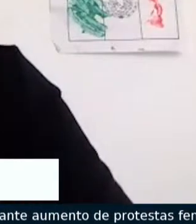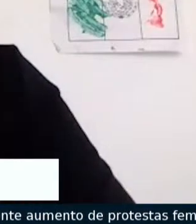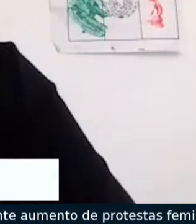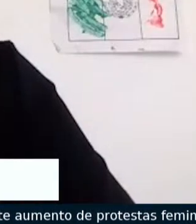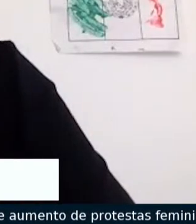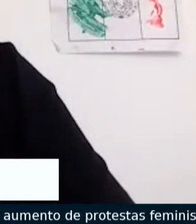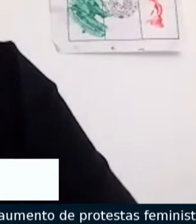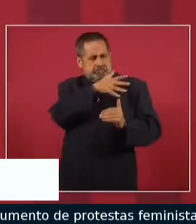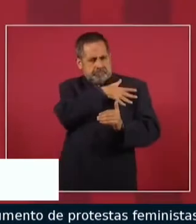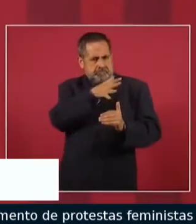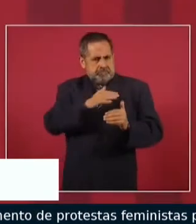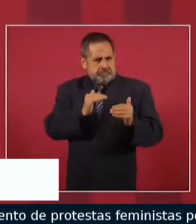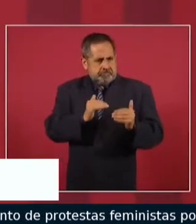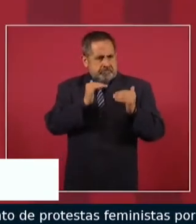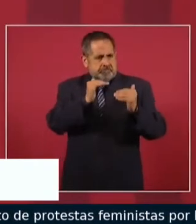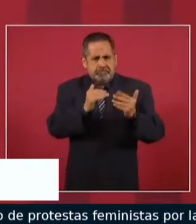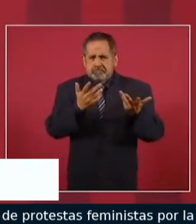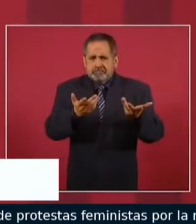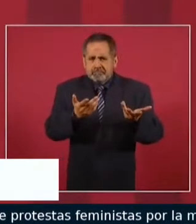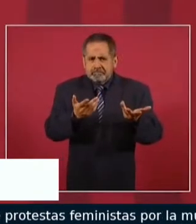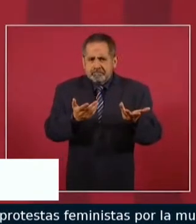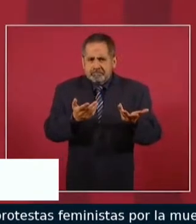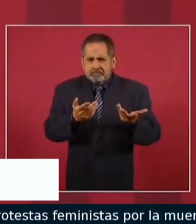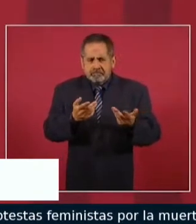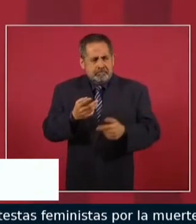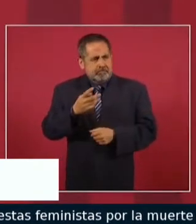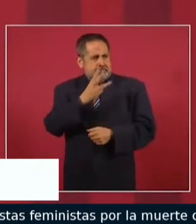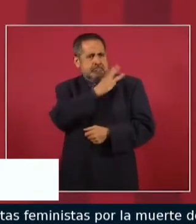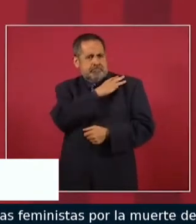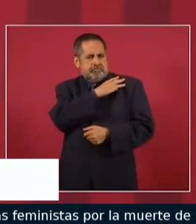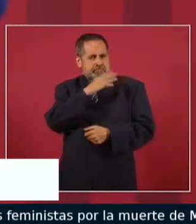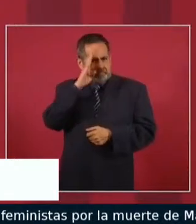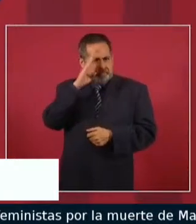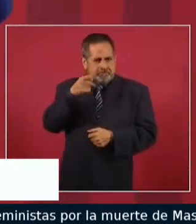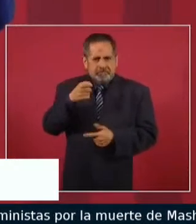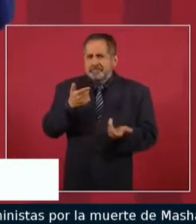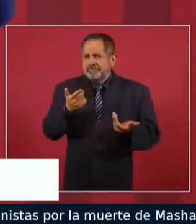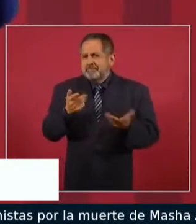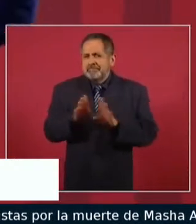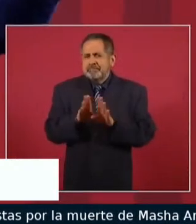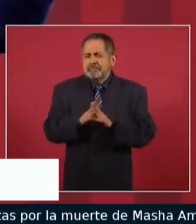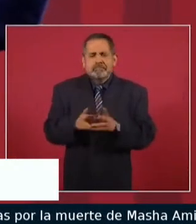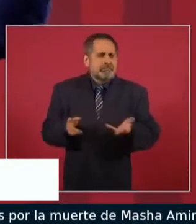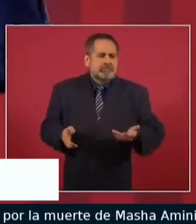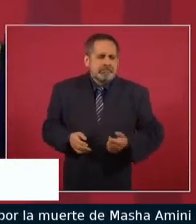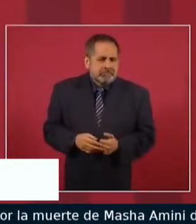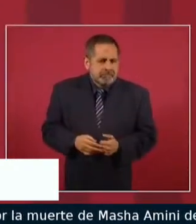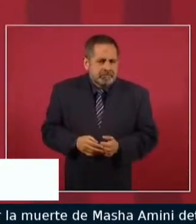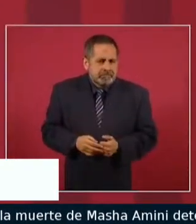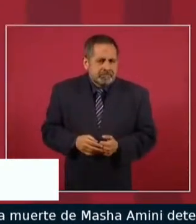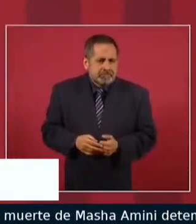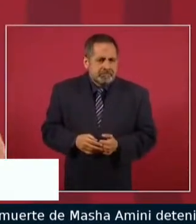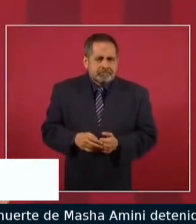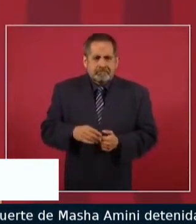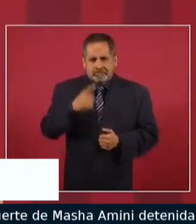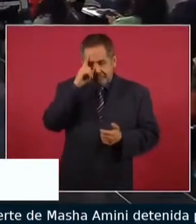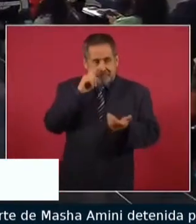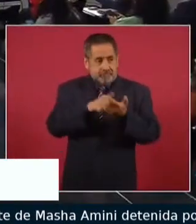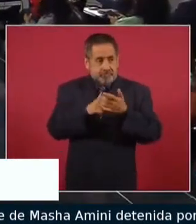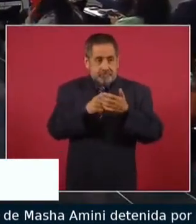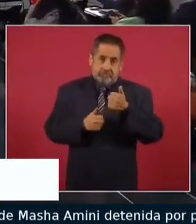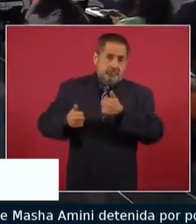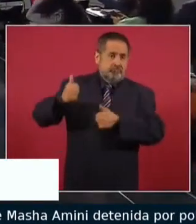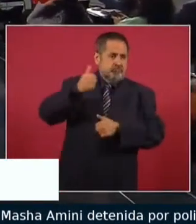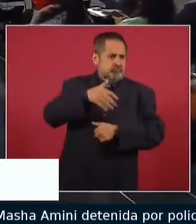sí existe una relación. Y es que creo que existe una paradoja en argumentar que alguien que está teniendo un gobierno catastrófico, como